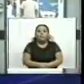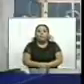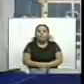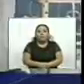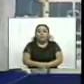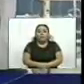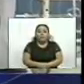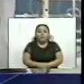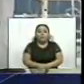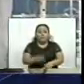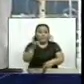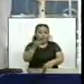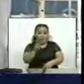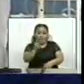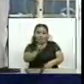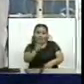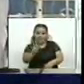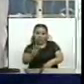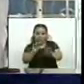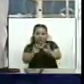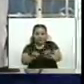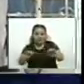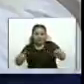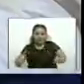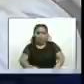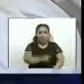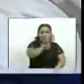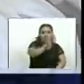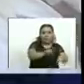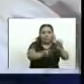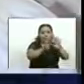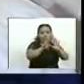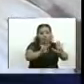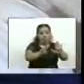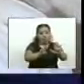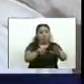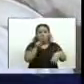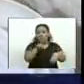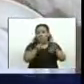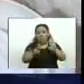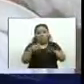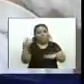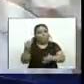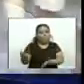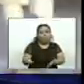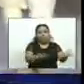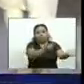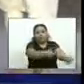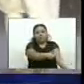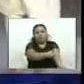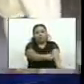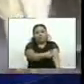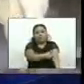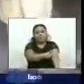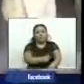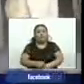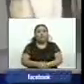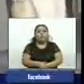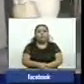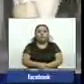24 de estos fueron niños, y 17 de ellos tuvieron que ser ingresados al Hospital Bloom.